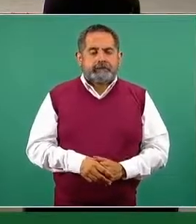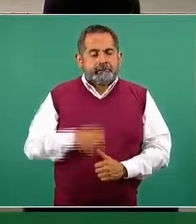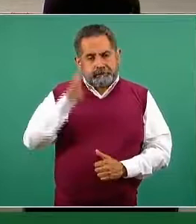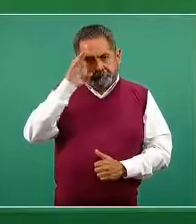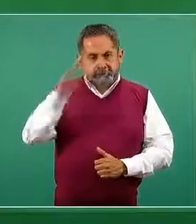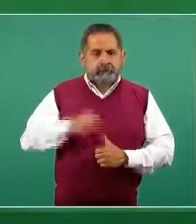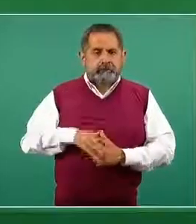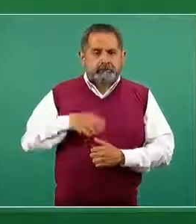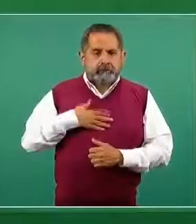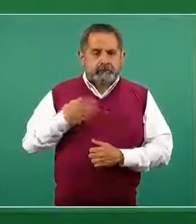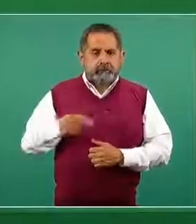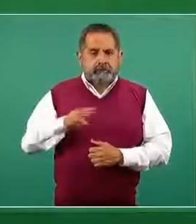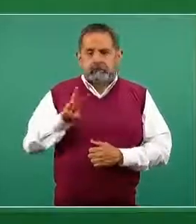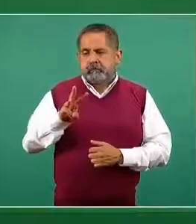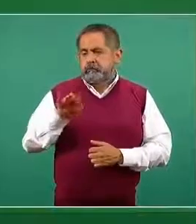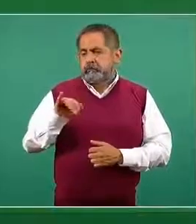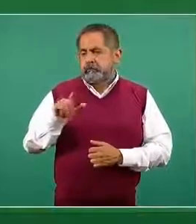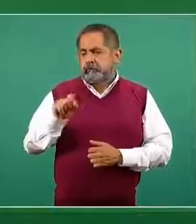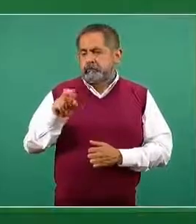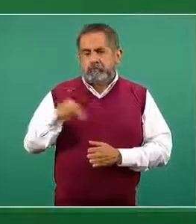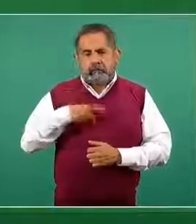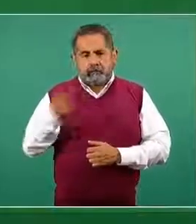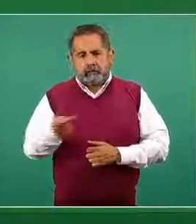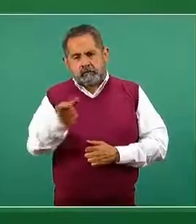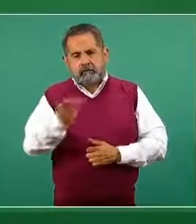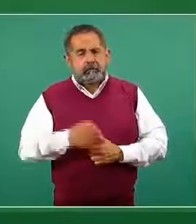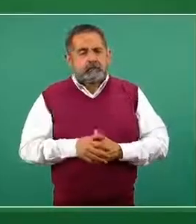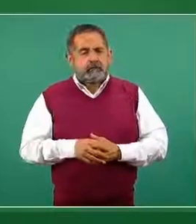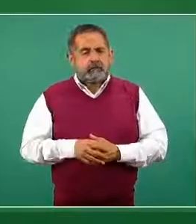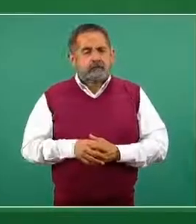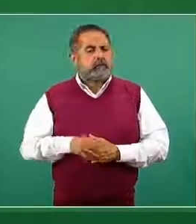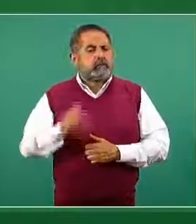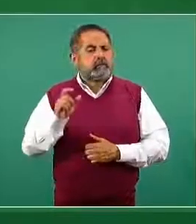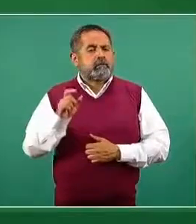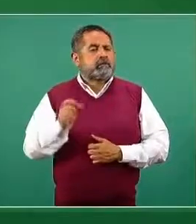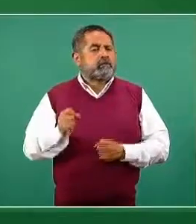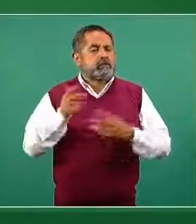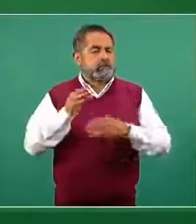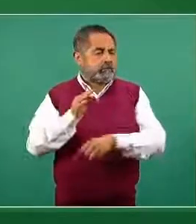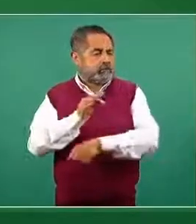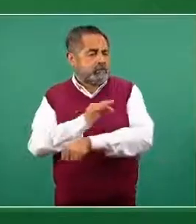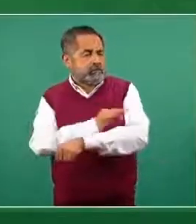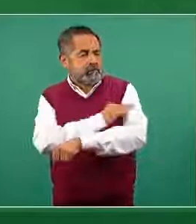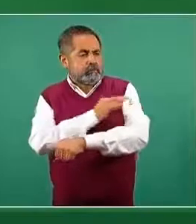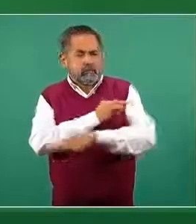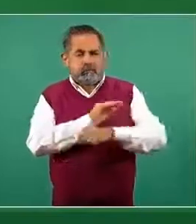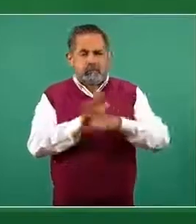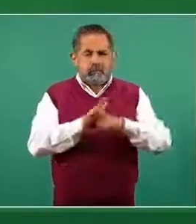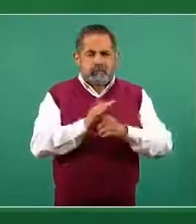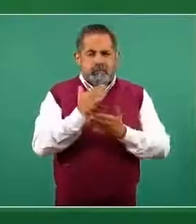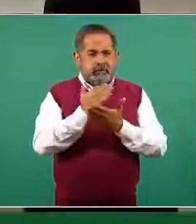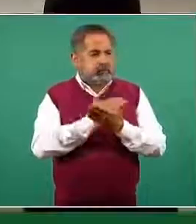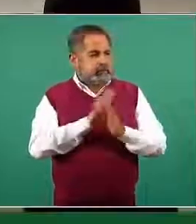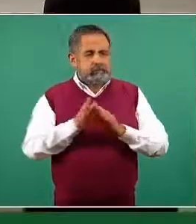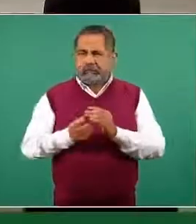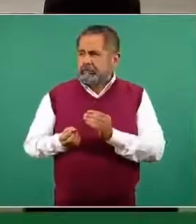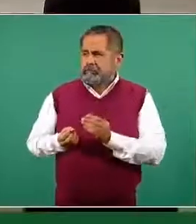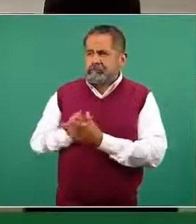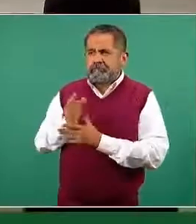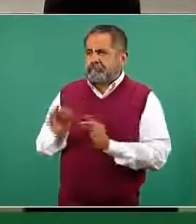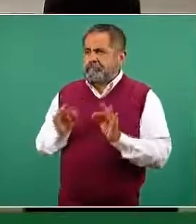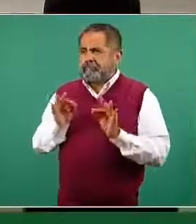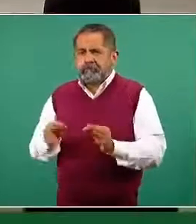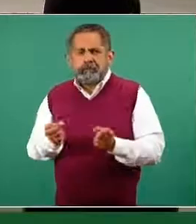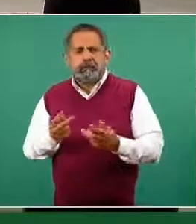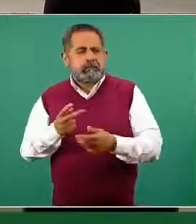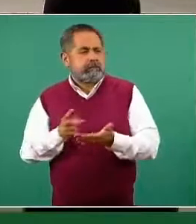Hola, mi nombre es Wilson y tengo una pregunta para usted. ¿Cuántas vacunas necesitamos para ser inmunes al COVID y poder salir de esta pandemia?